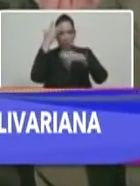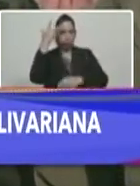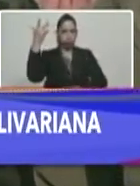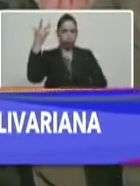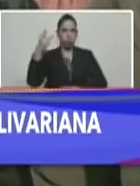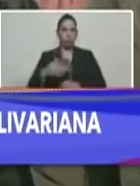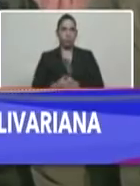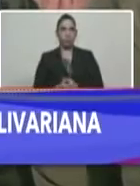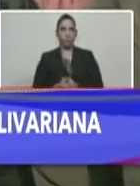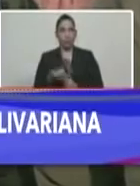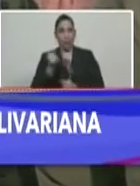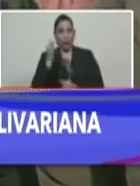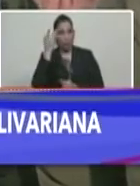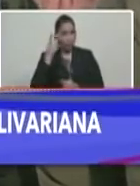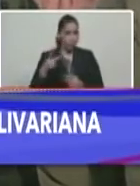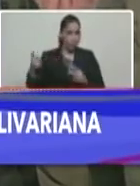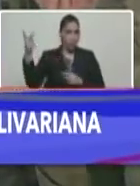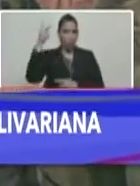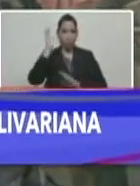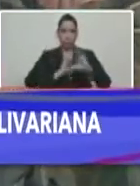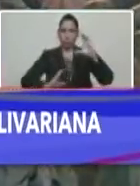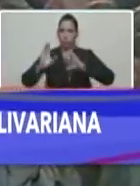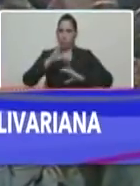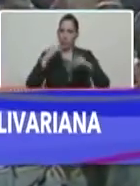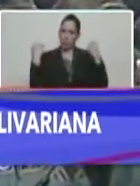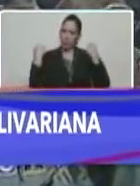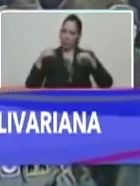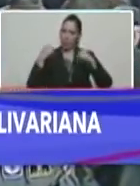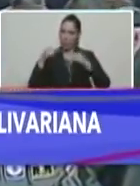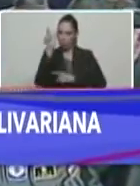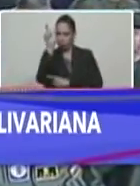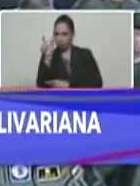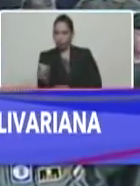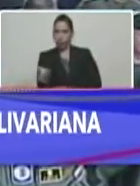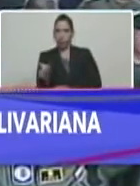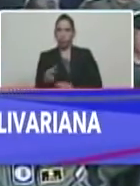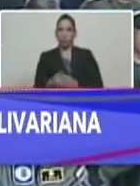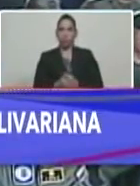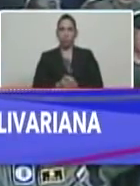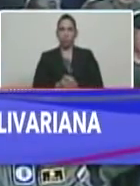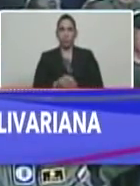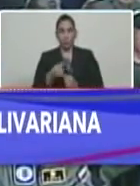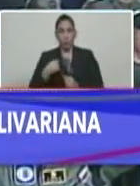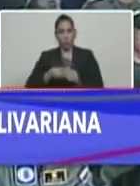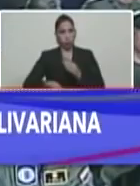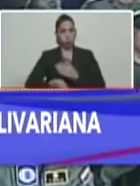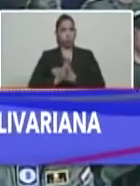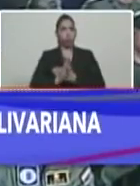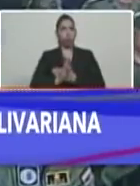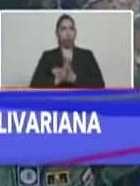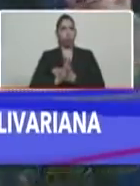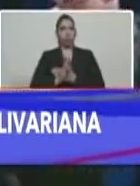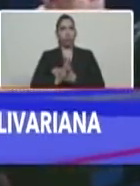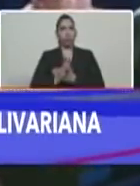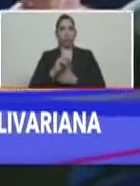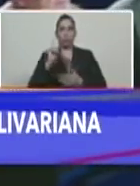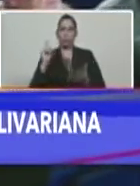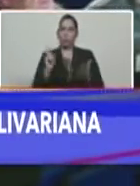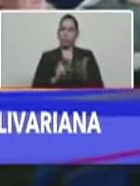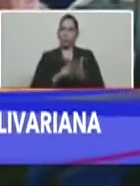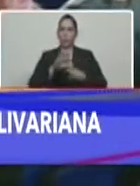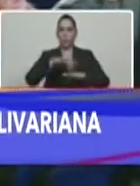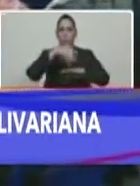Tenemos profesionales y científicos bien preparados. Le he dado la orden expresa al general en jefe,